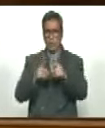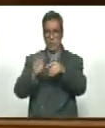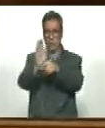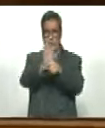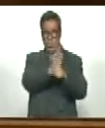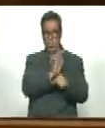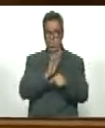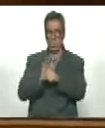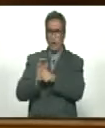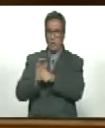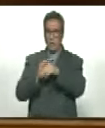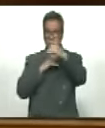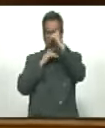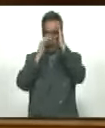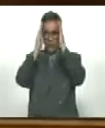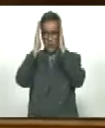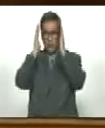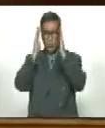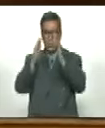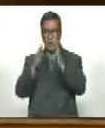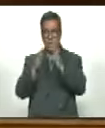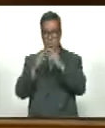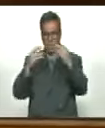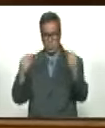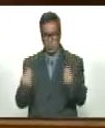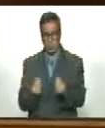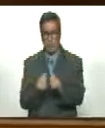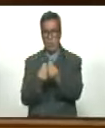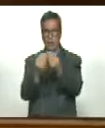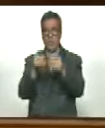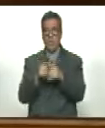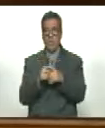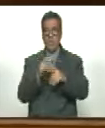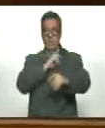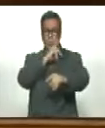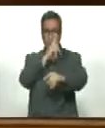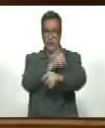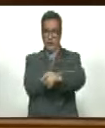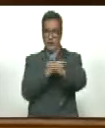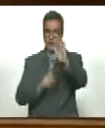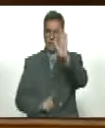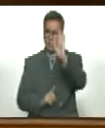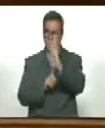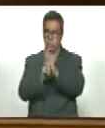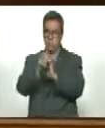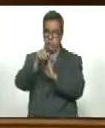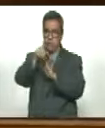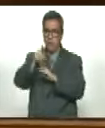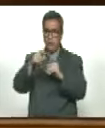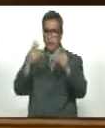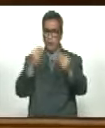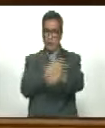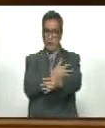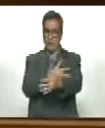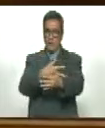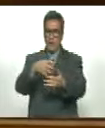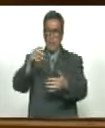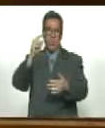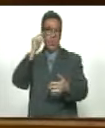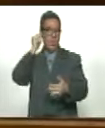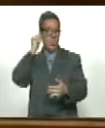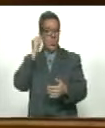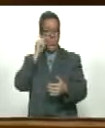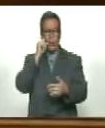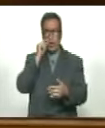cuidado, la atención, el acompañamiento y la fuerza para el crecimiento de millones de mujeres